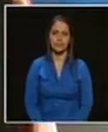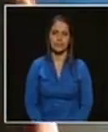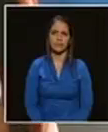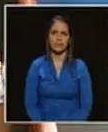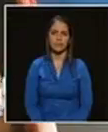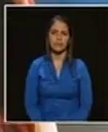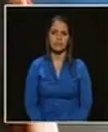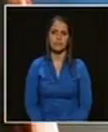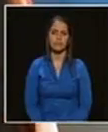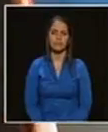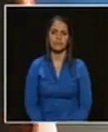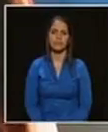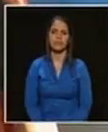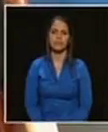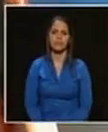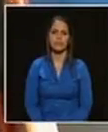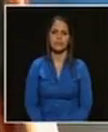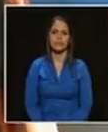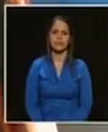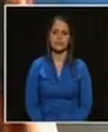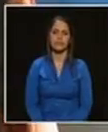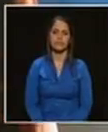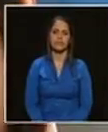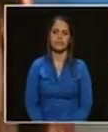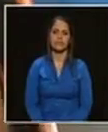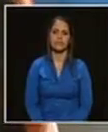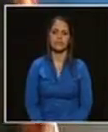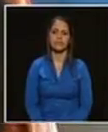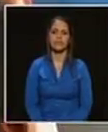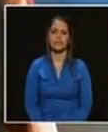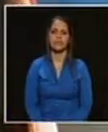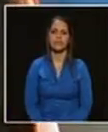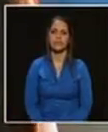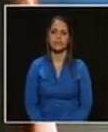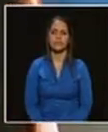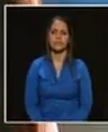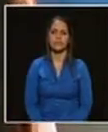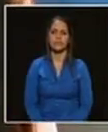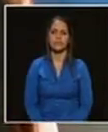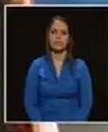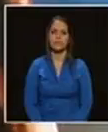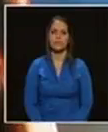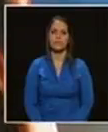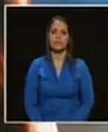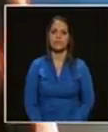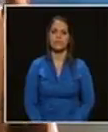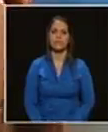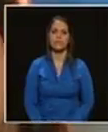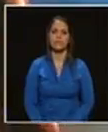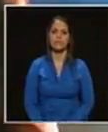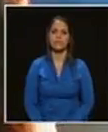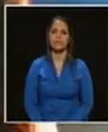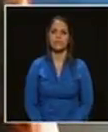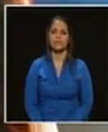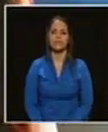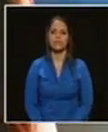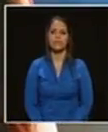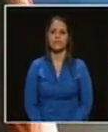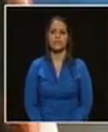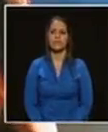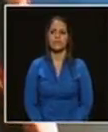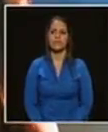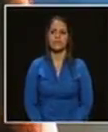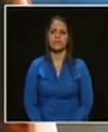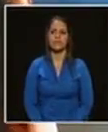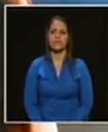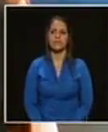Me gusta mucho Teleantioquia, ahora pues que tiene la propuesta con intérprete de lengua de señas, me parece muy interesante y muy rico